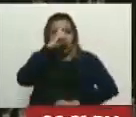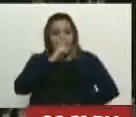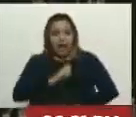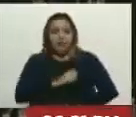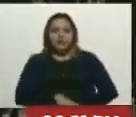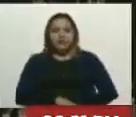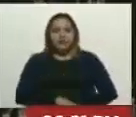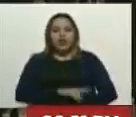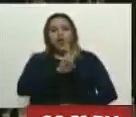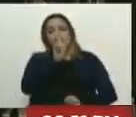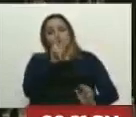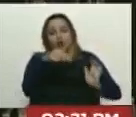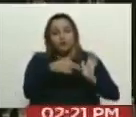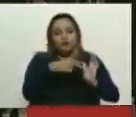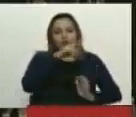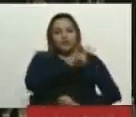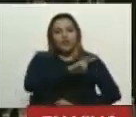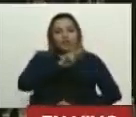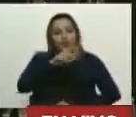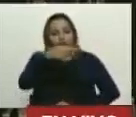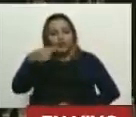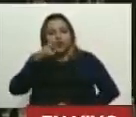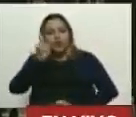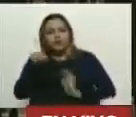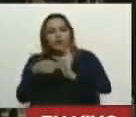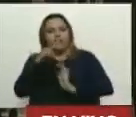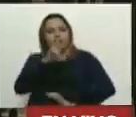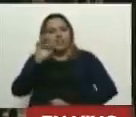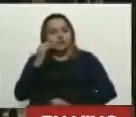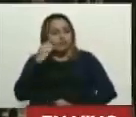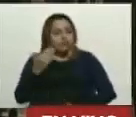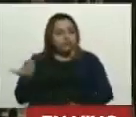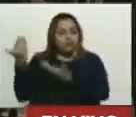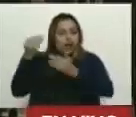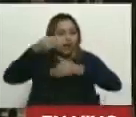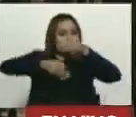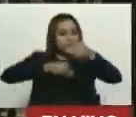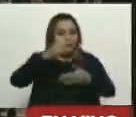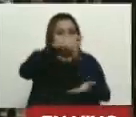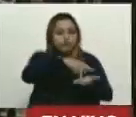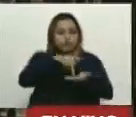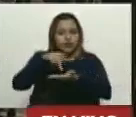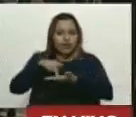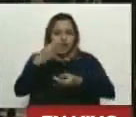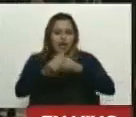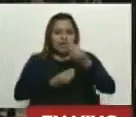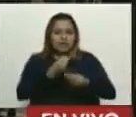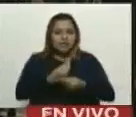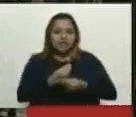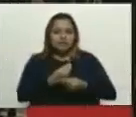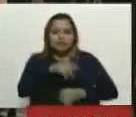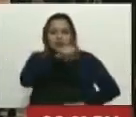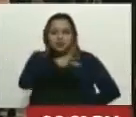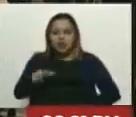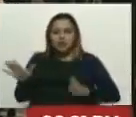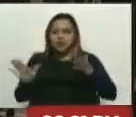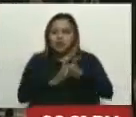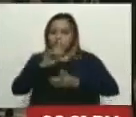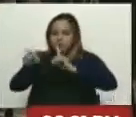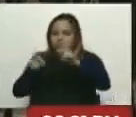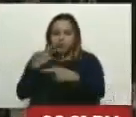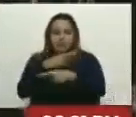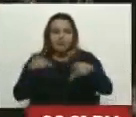correspondiente al periodo legislativo del 2023. Escuchemos parte de las intervenciones que se desarrollan en esta consulta pública,